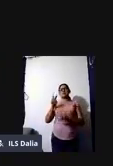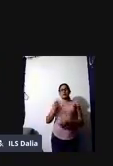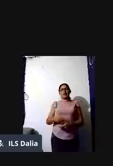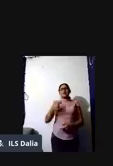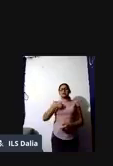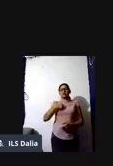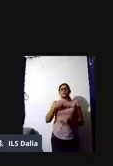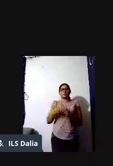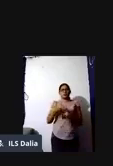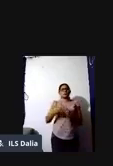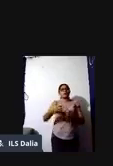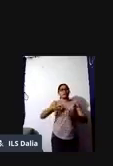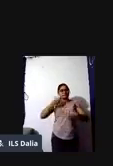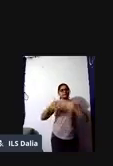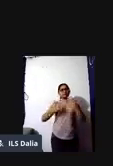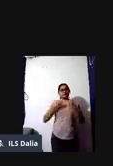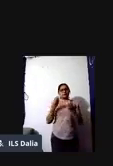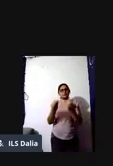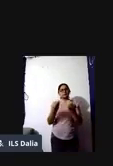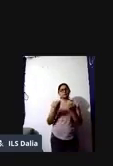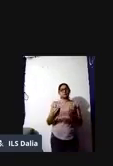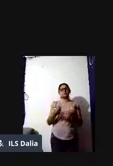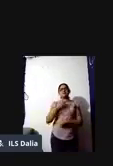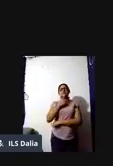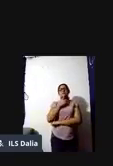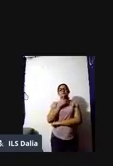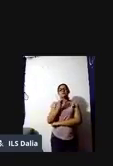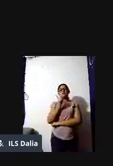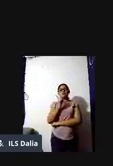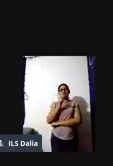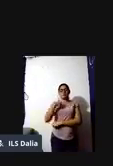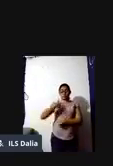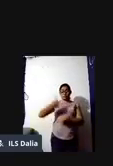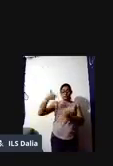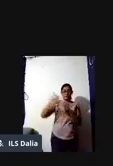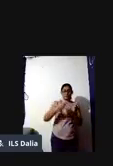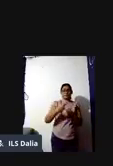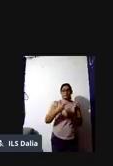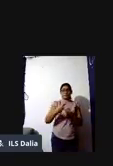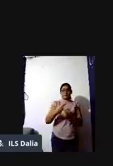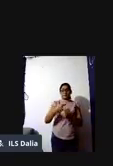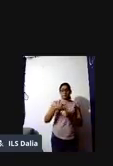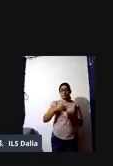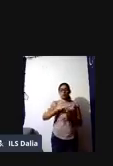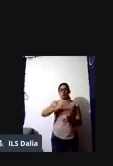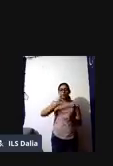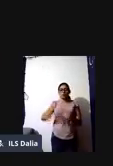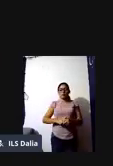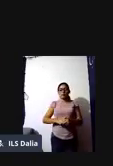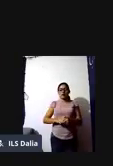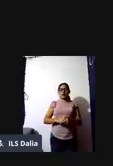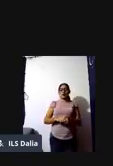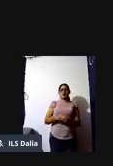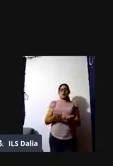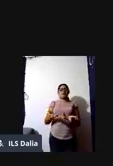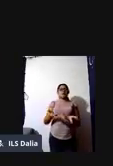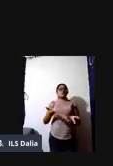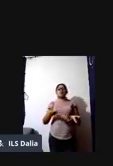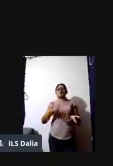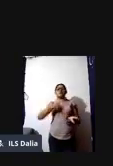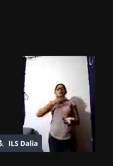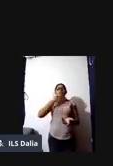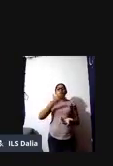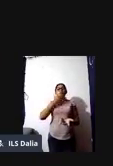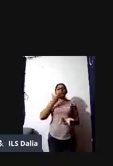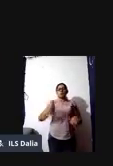¿no? Identificar que no estoy comportándome de la manera normal o cotidiana,